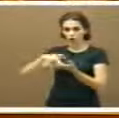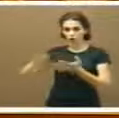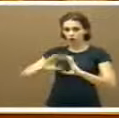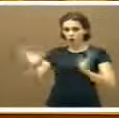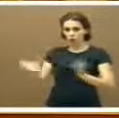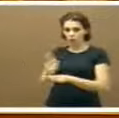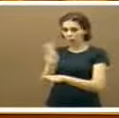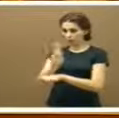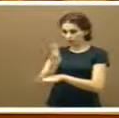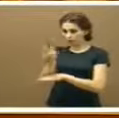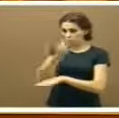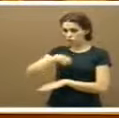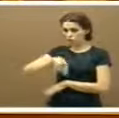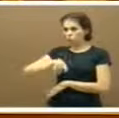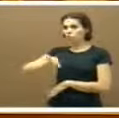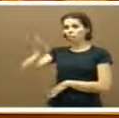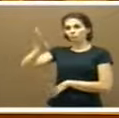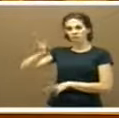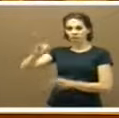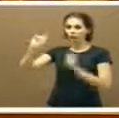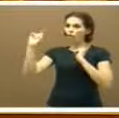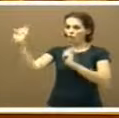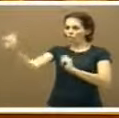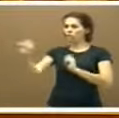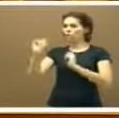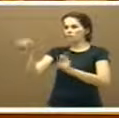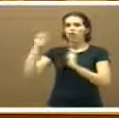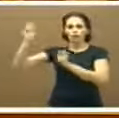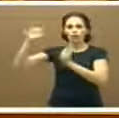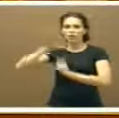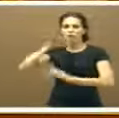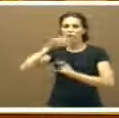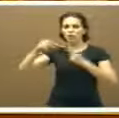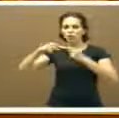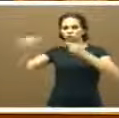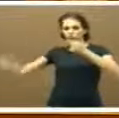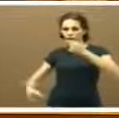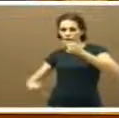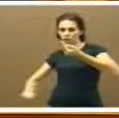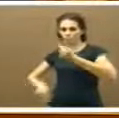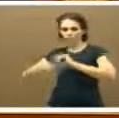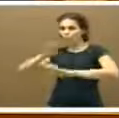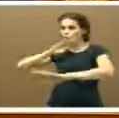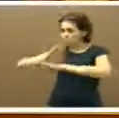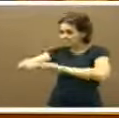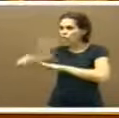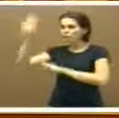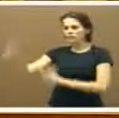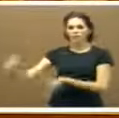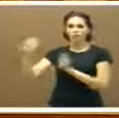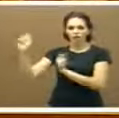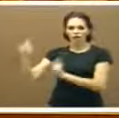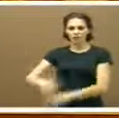sí queremos felicitarle por el cumplimiento del objetivo del déficit. Sí queremos felicitarle por ello.